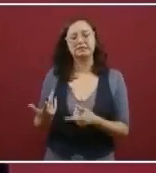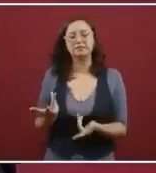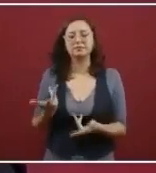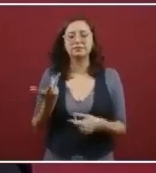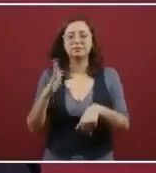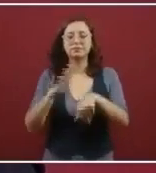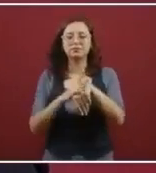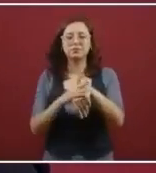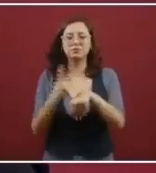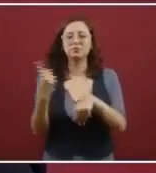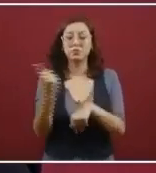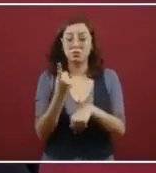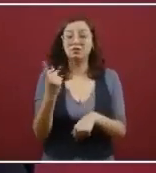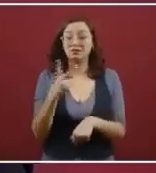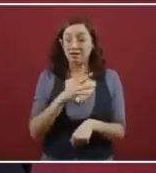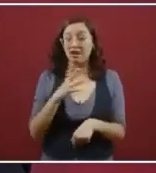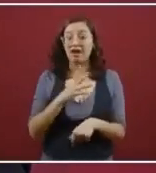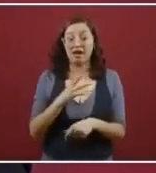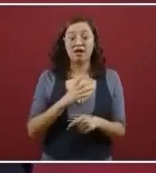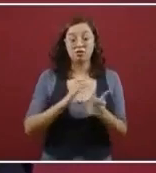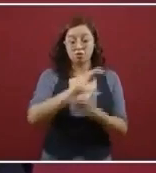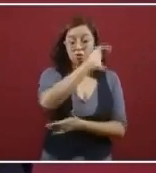porque se hacen contratos.